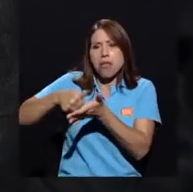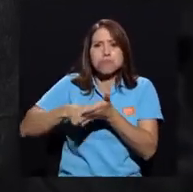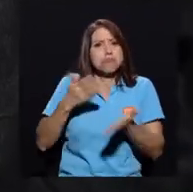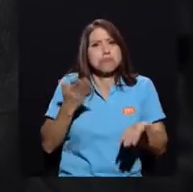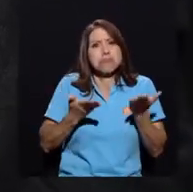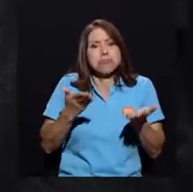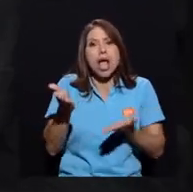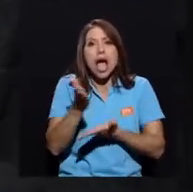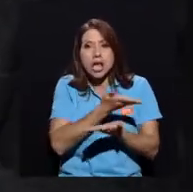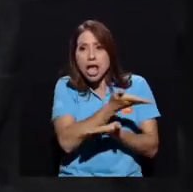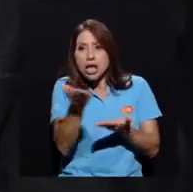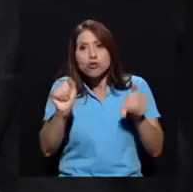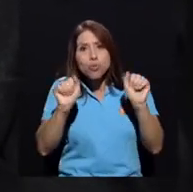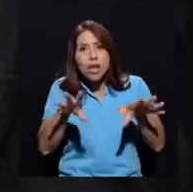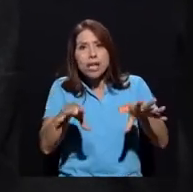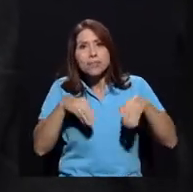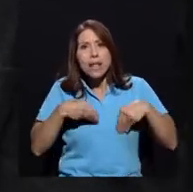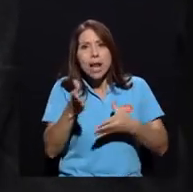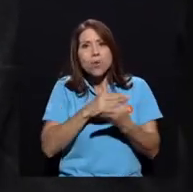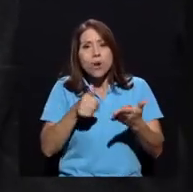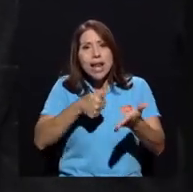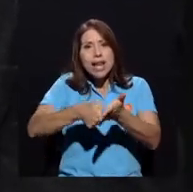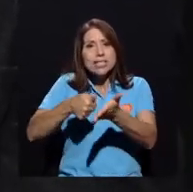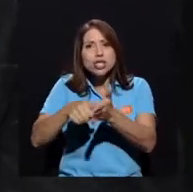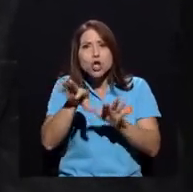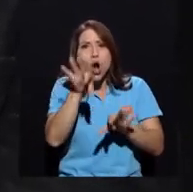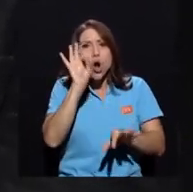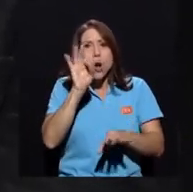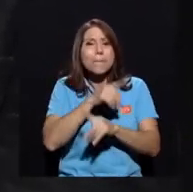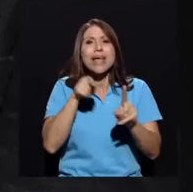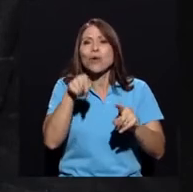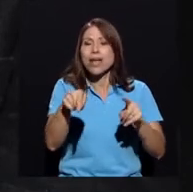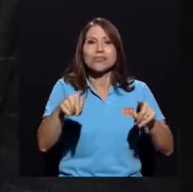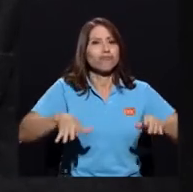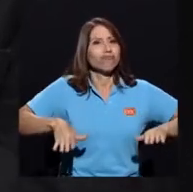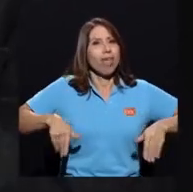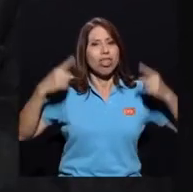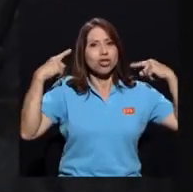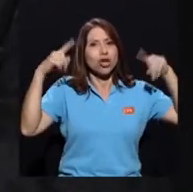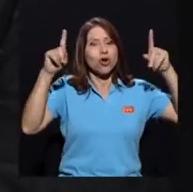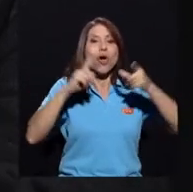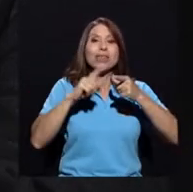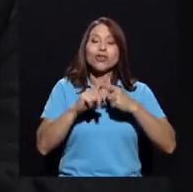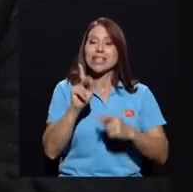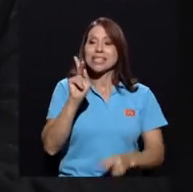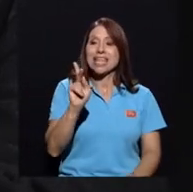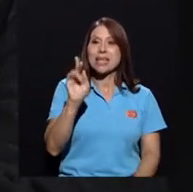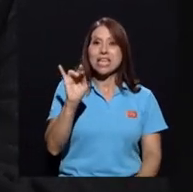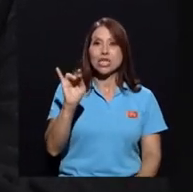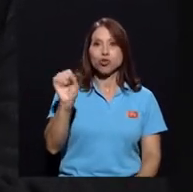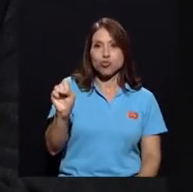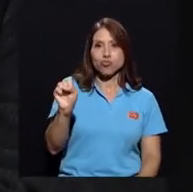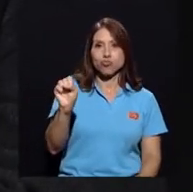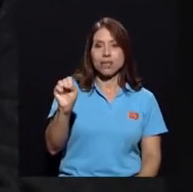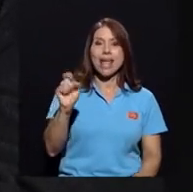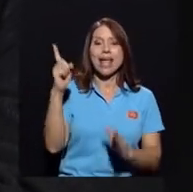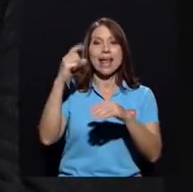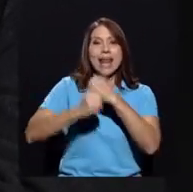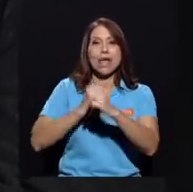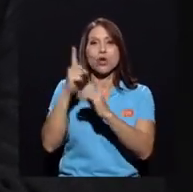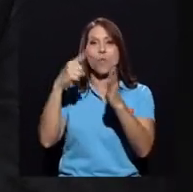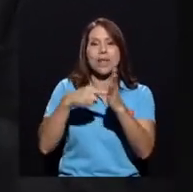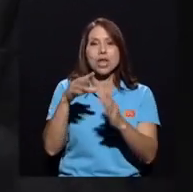para todos. Eso no se logró al final del camino, y Kim Il-sung tomó la decisión en